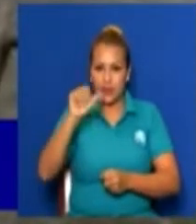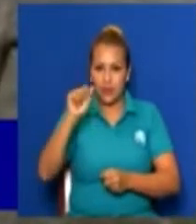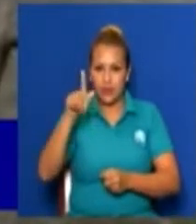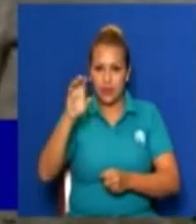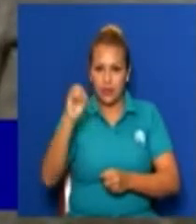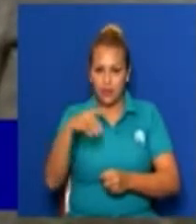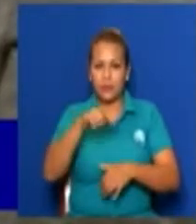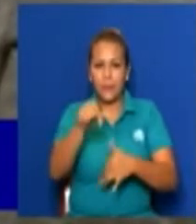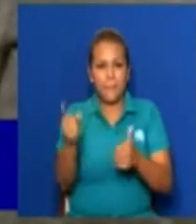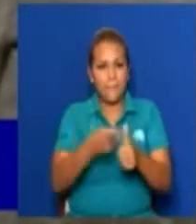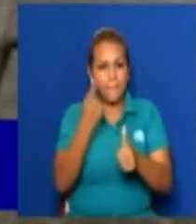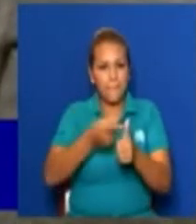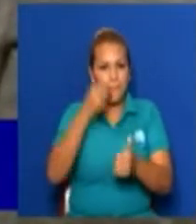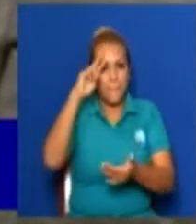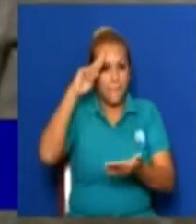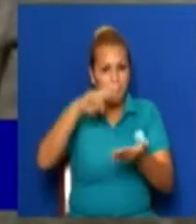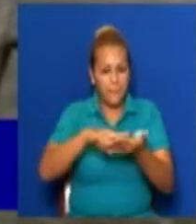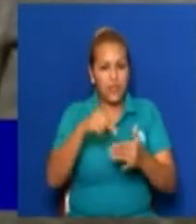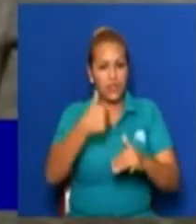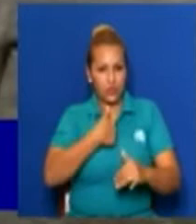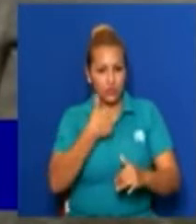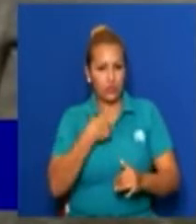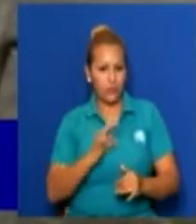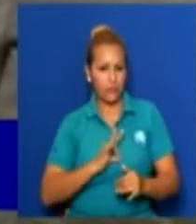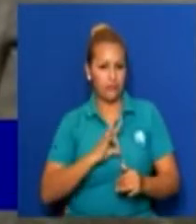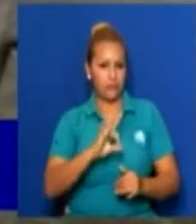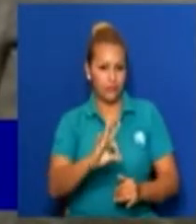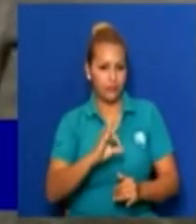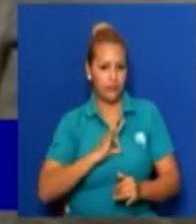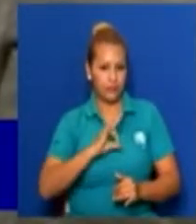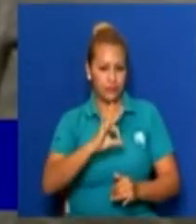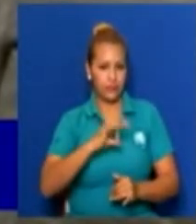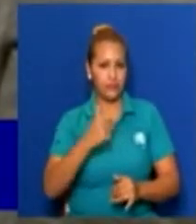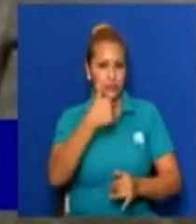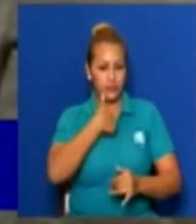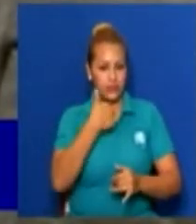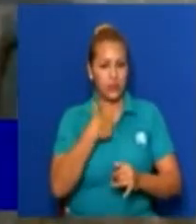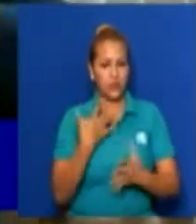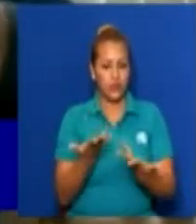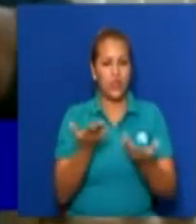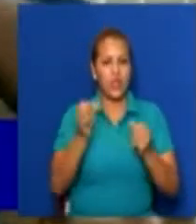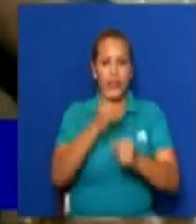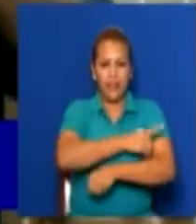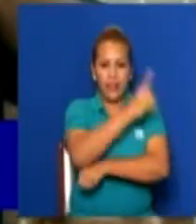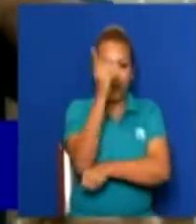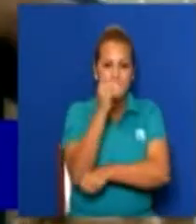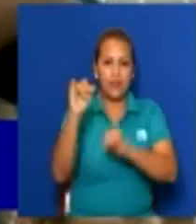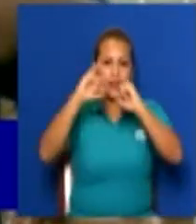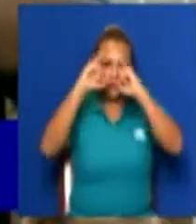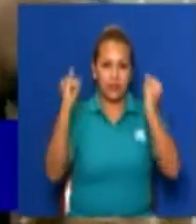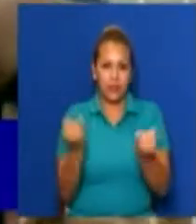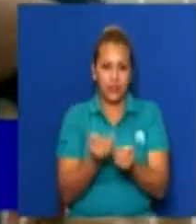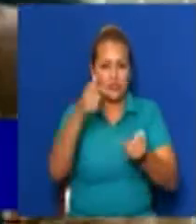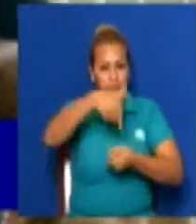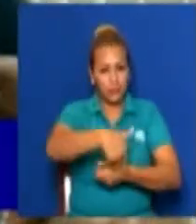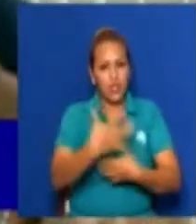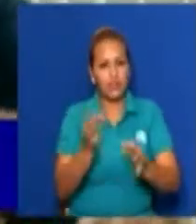Primero quiero recordar, soy del campo, hoy es el Día Internacional de la Mujer Rural, creo que no se mencionó y es